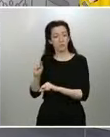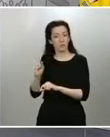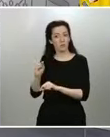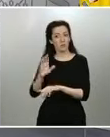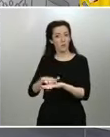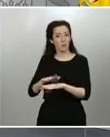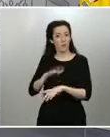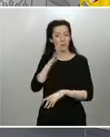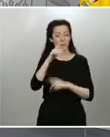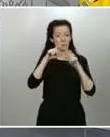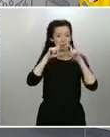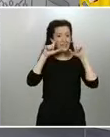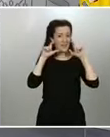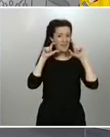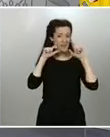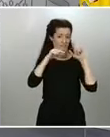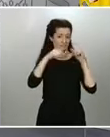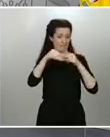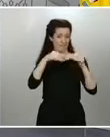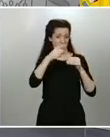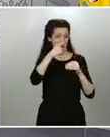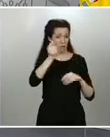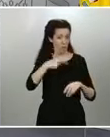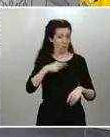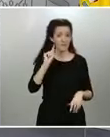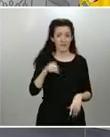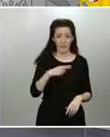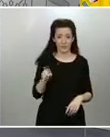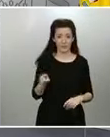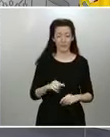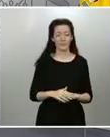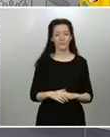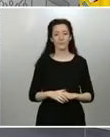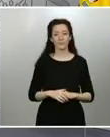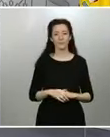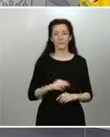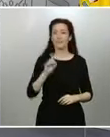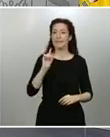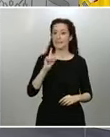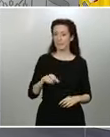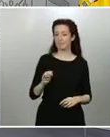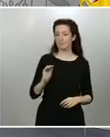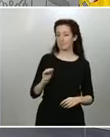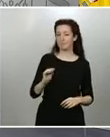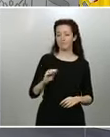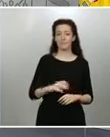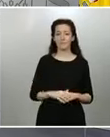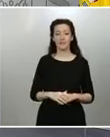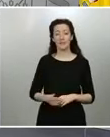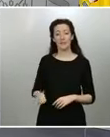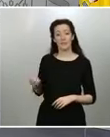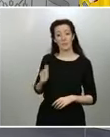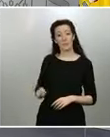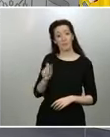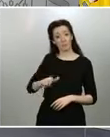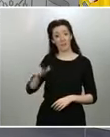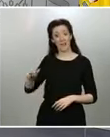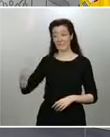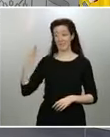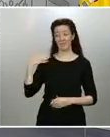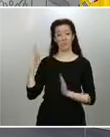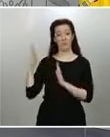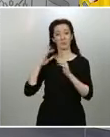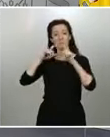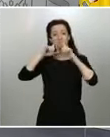y también si se está haciendo algún tipo de seguimiento a los sanitarios que las utilizando en su momento por otra parte quería